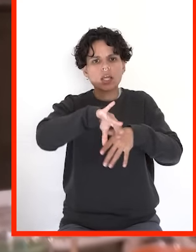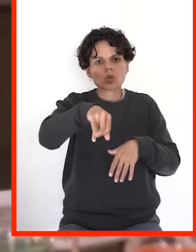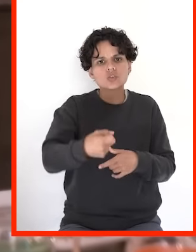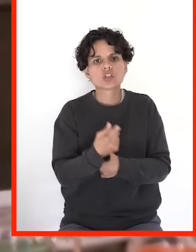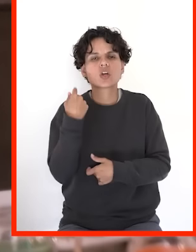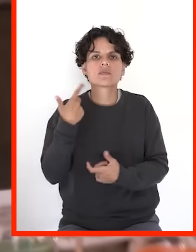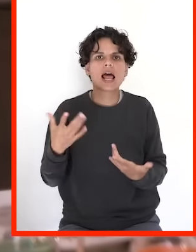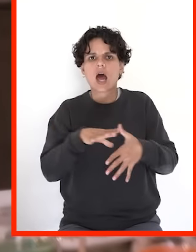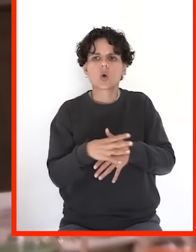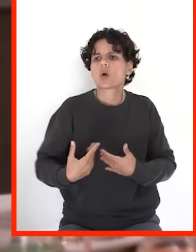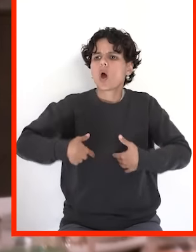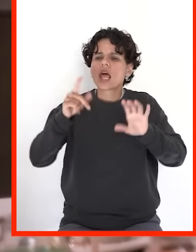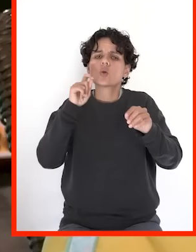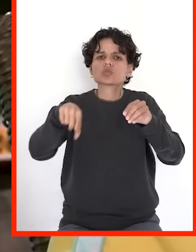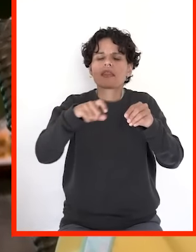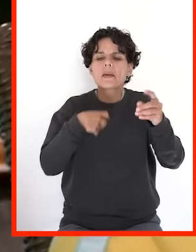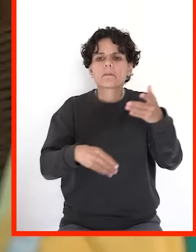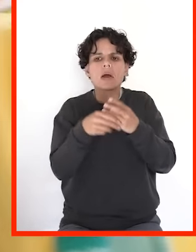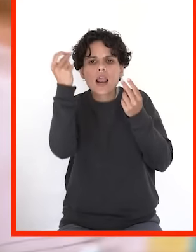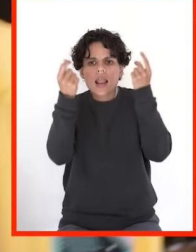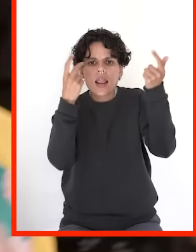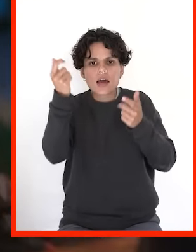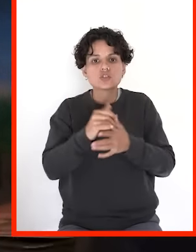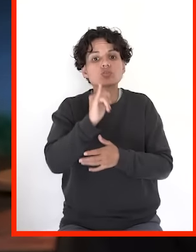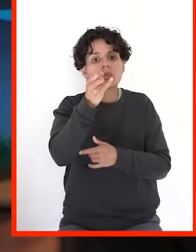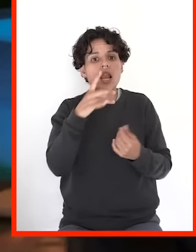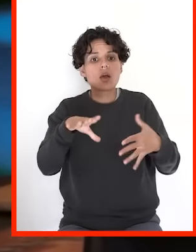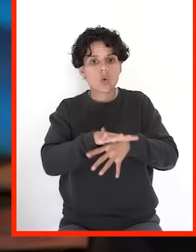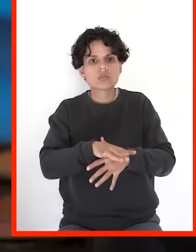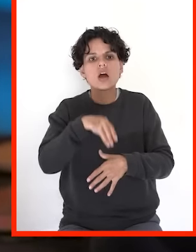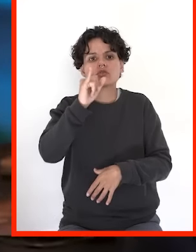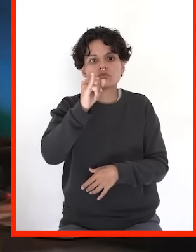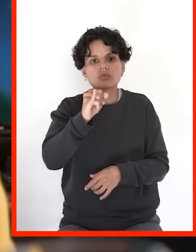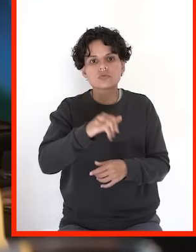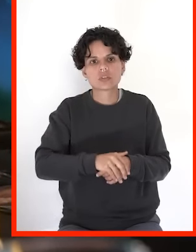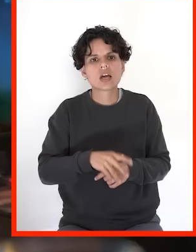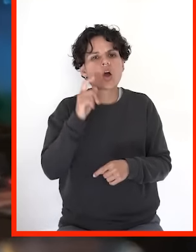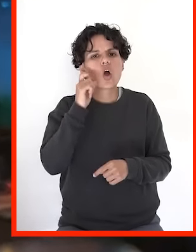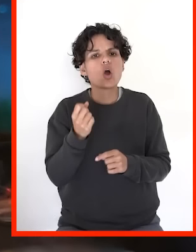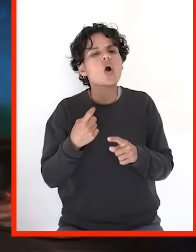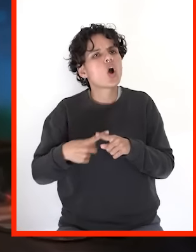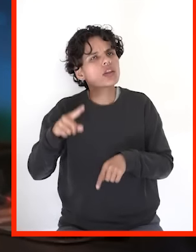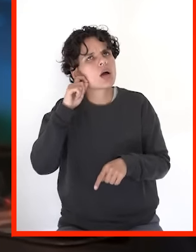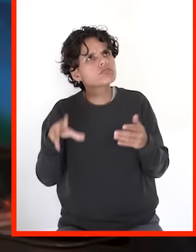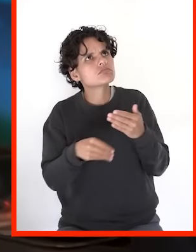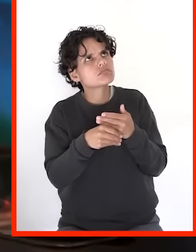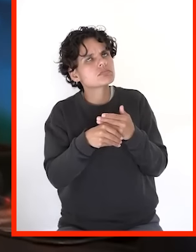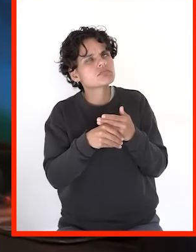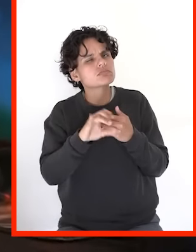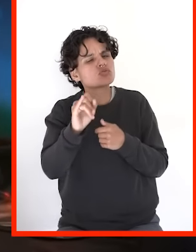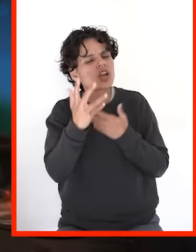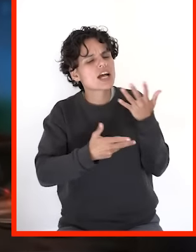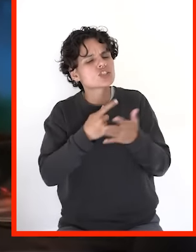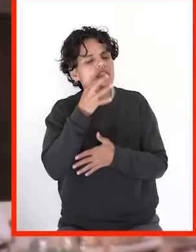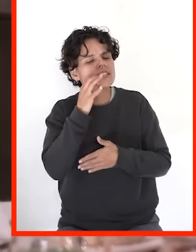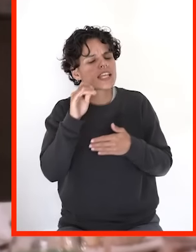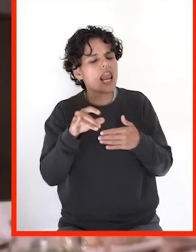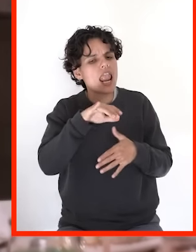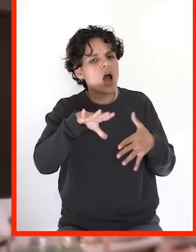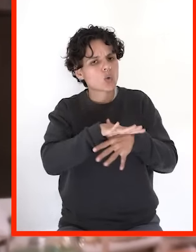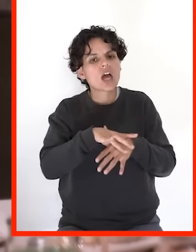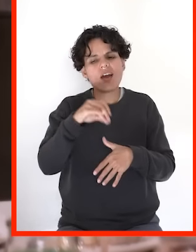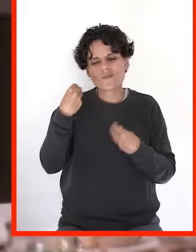junta, chiquillo, cualquier cosita. Hay que meter a la junta en un tema nuevo del disco nuevo. Sí, ¿no? Sí. Vamos a tirarle una rima. Es bueno este espacio, ¿no? Es